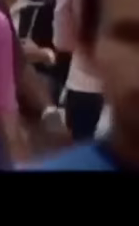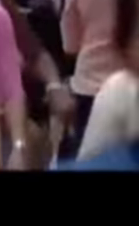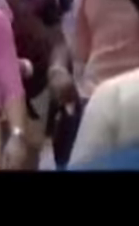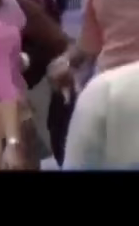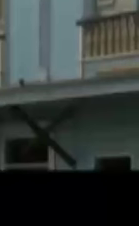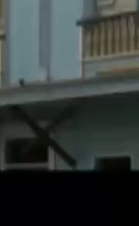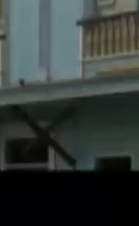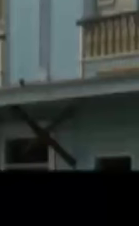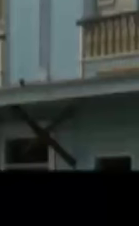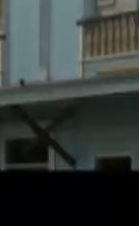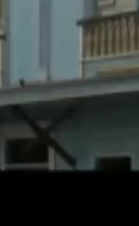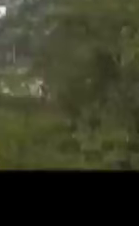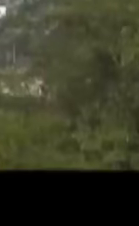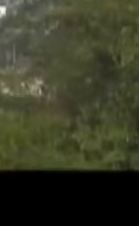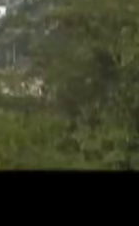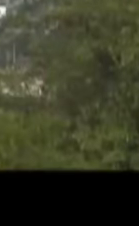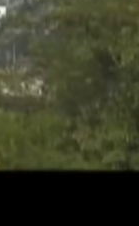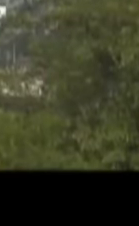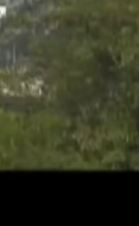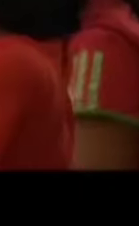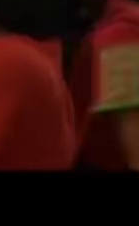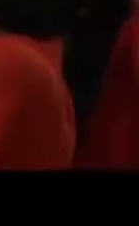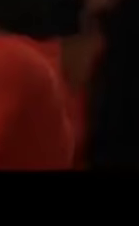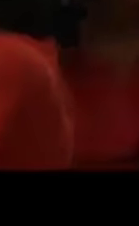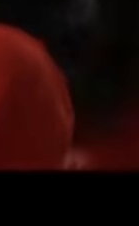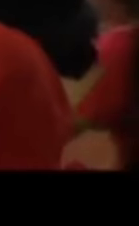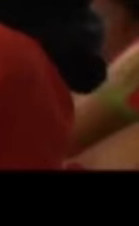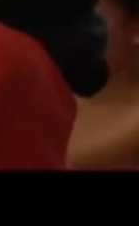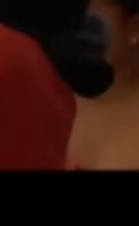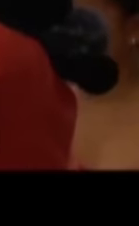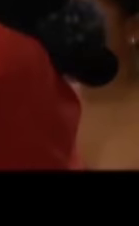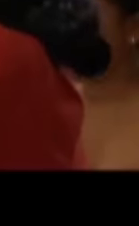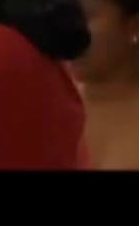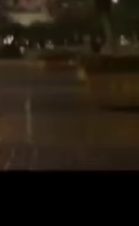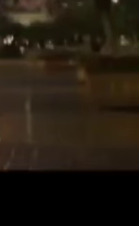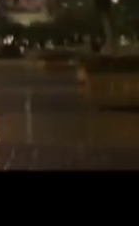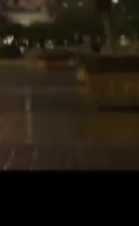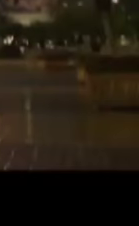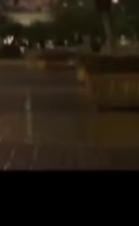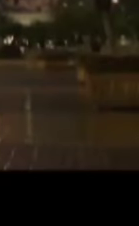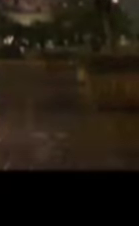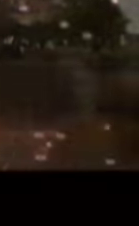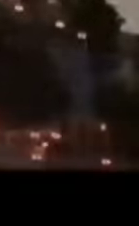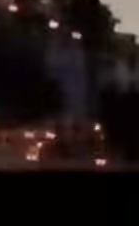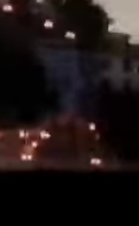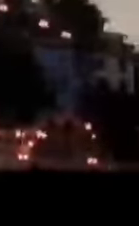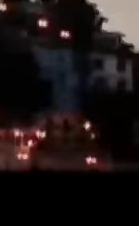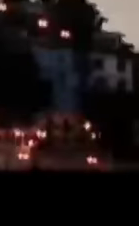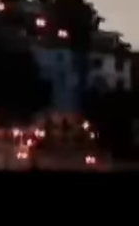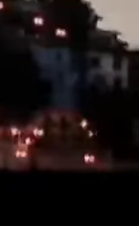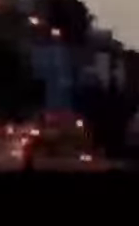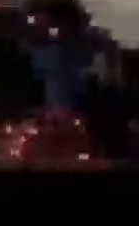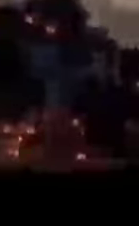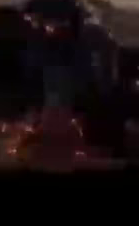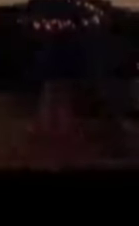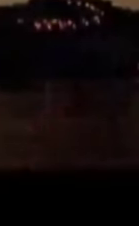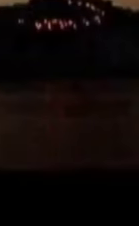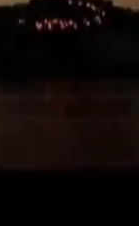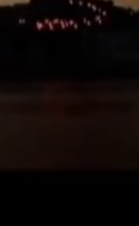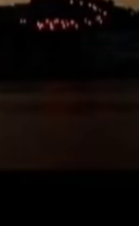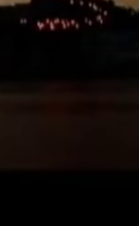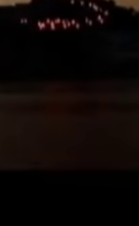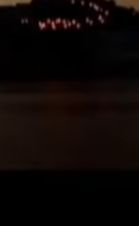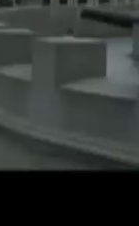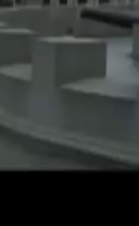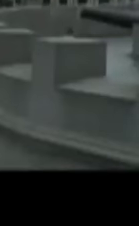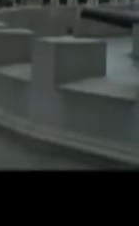El puerto económico del país, por su transformación, está dando pasos agigantados hacia una ciudad turística, donde se hacen más